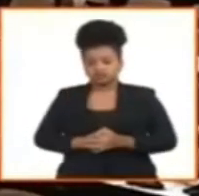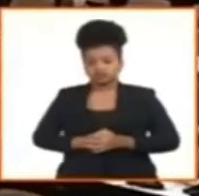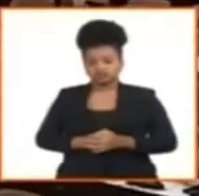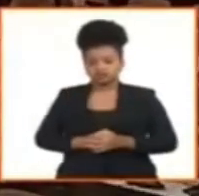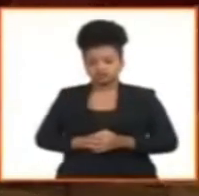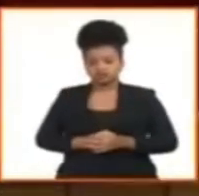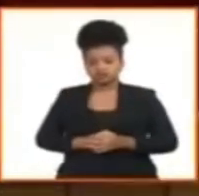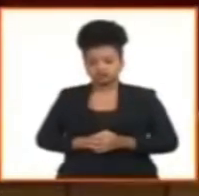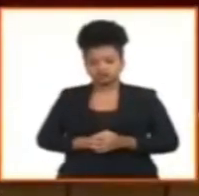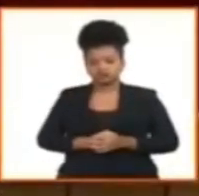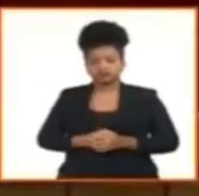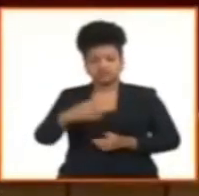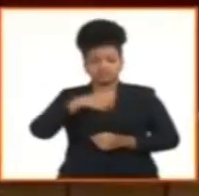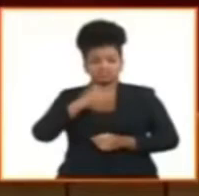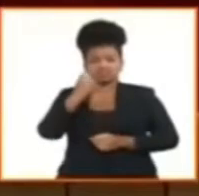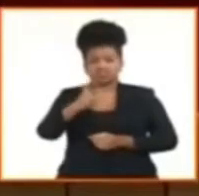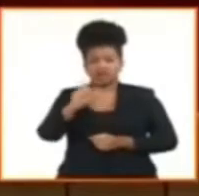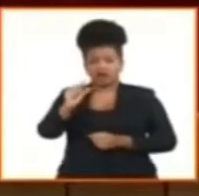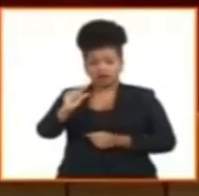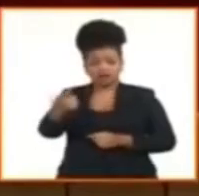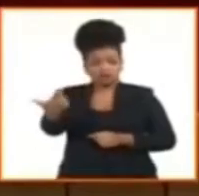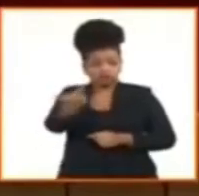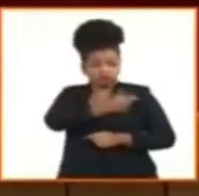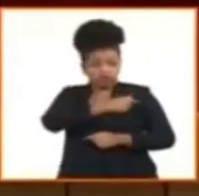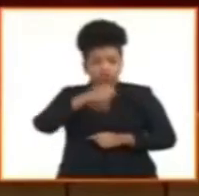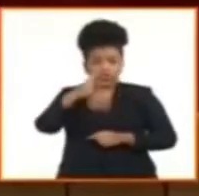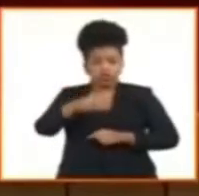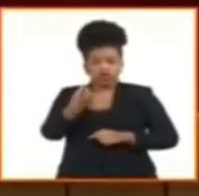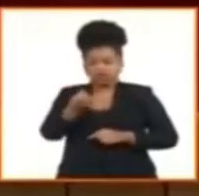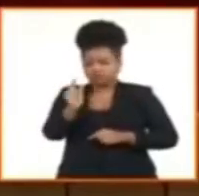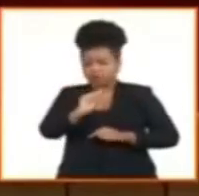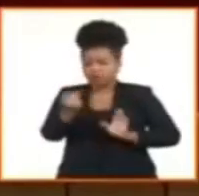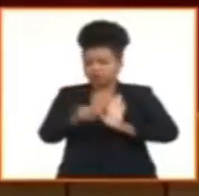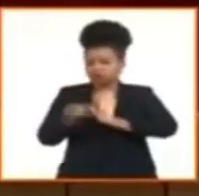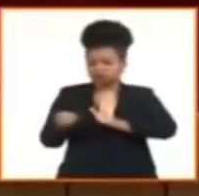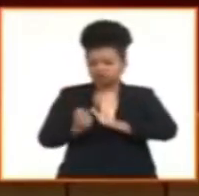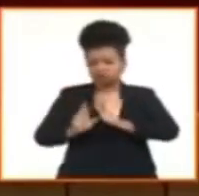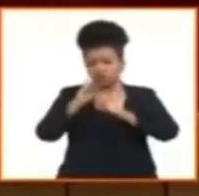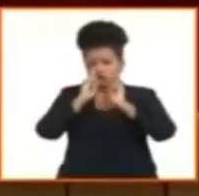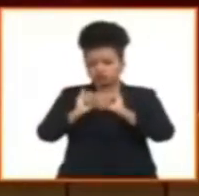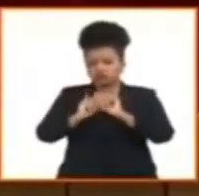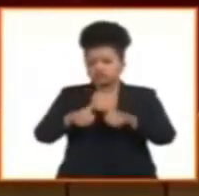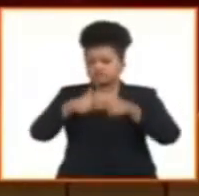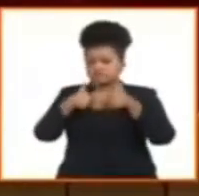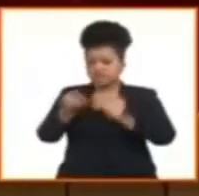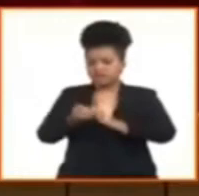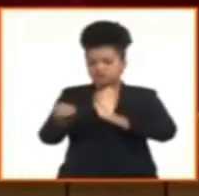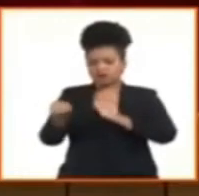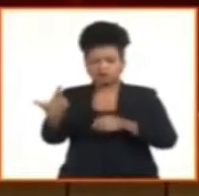Tenemos 3 vacunas y 2 candidatos vacunales que pronto serán noticia también por su efectividad y se convertirán en vacunas.